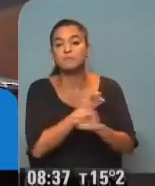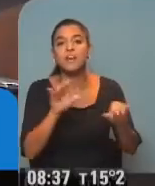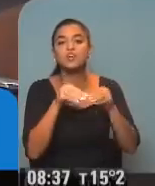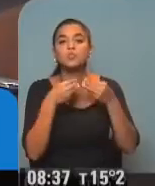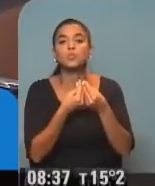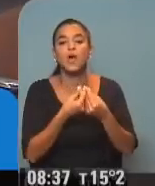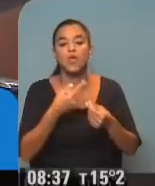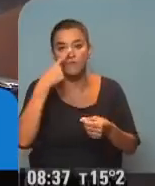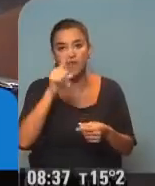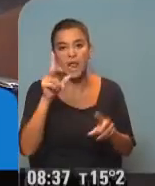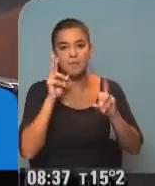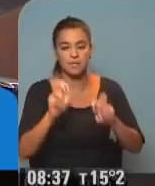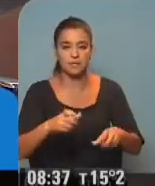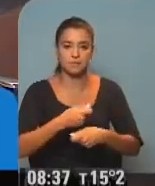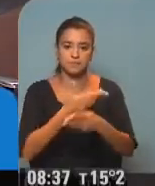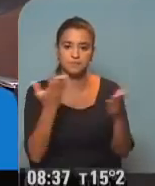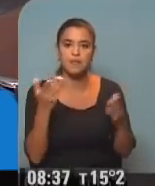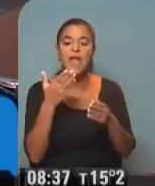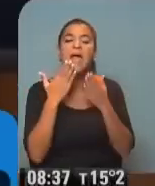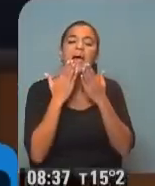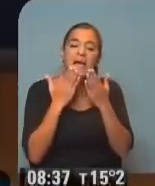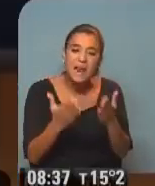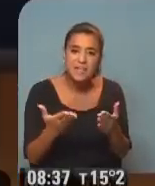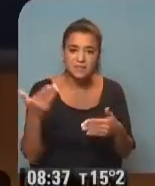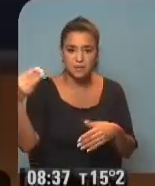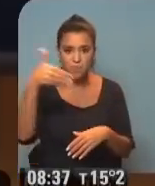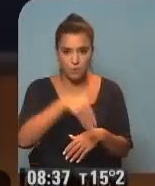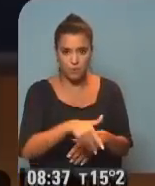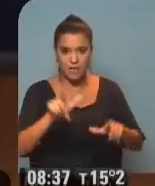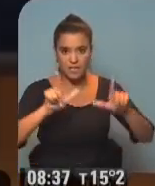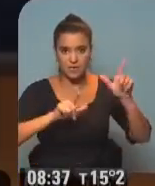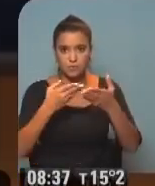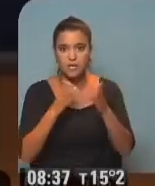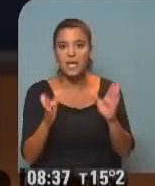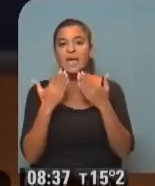final de la investigación. Natalio Steinmetz, gracias por haber estado en la televisión pública. Gracias por la invitación.